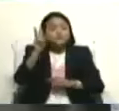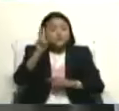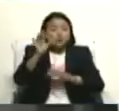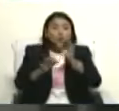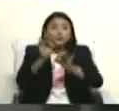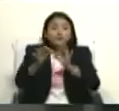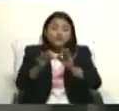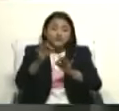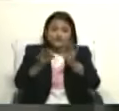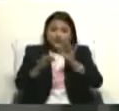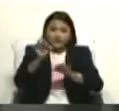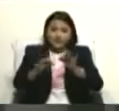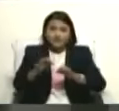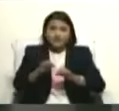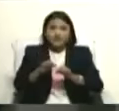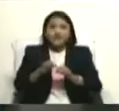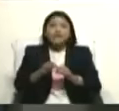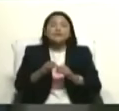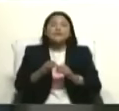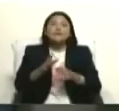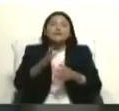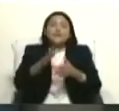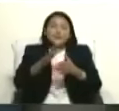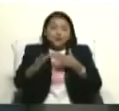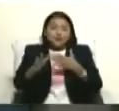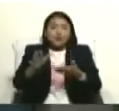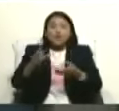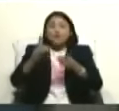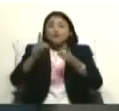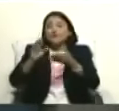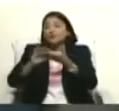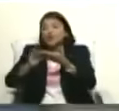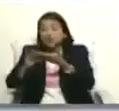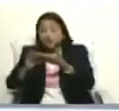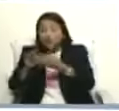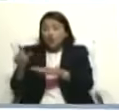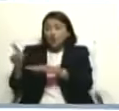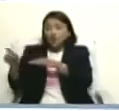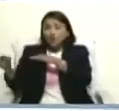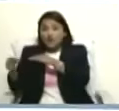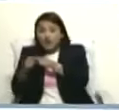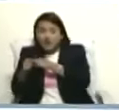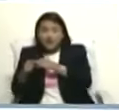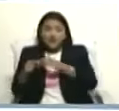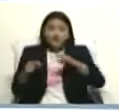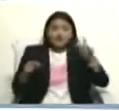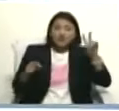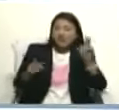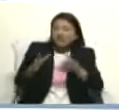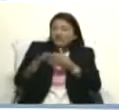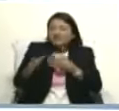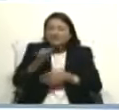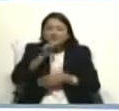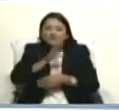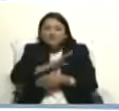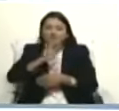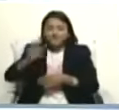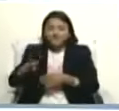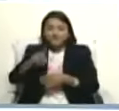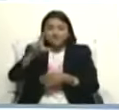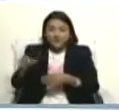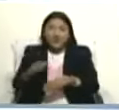dirimir la controversia territorial en torno a la Guayana Esequiba, especialmente vista